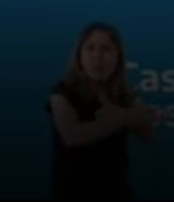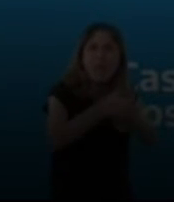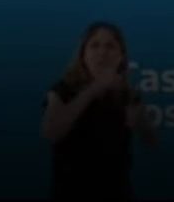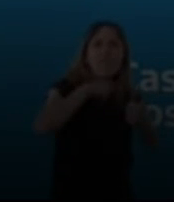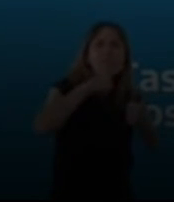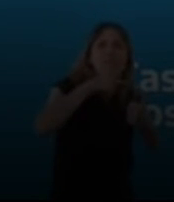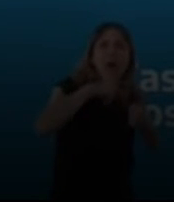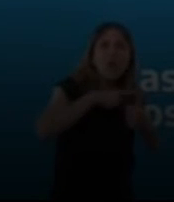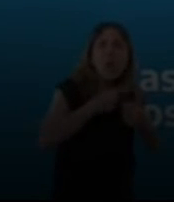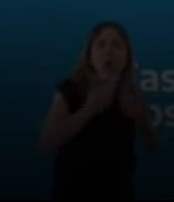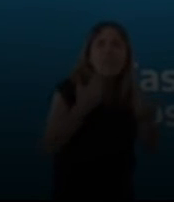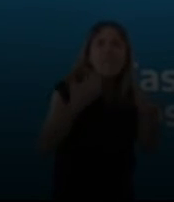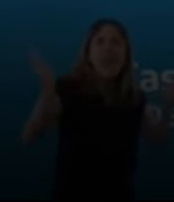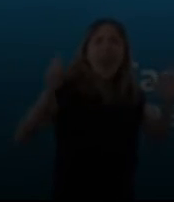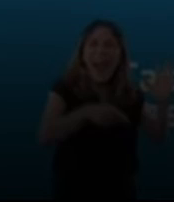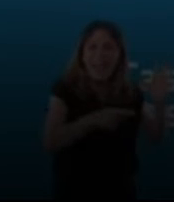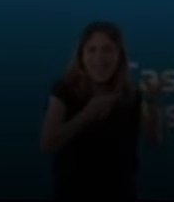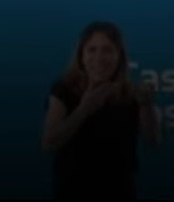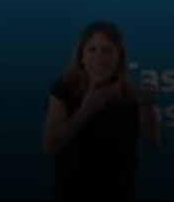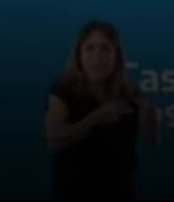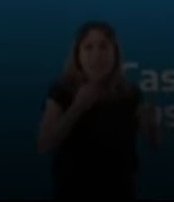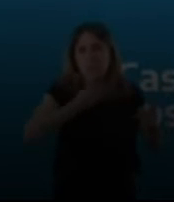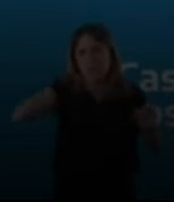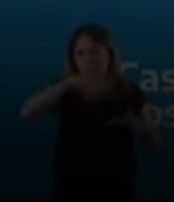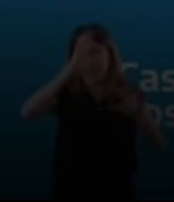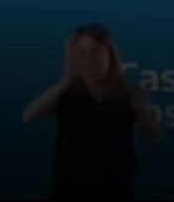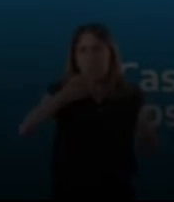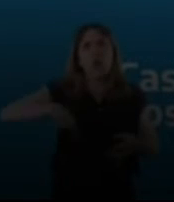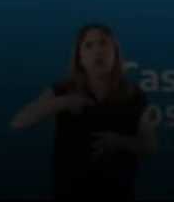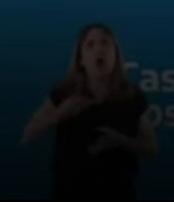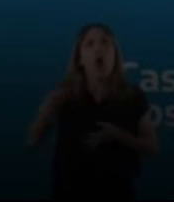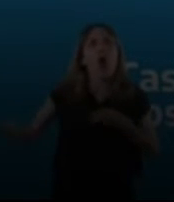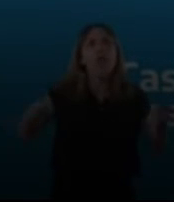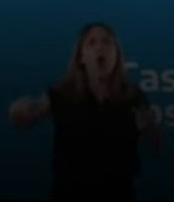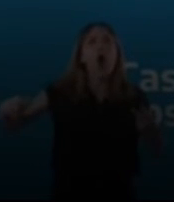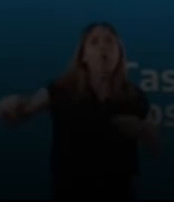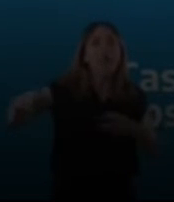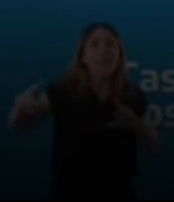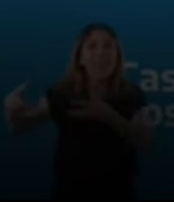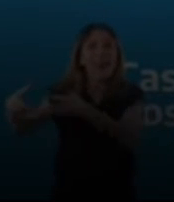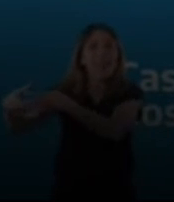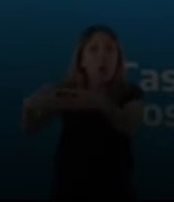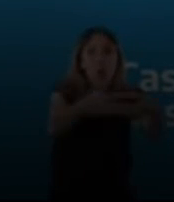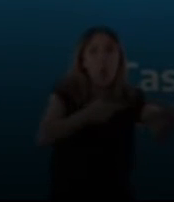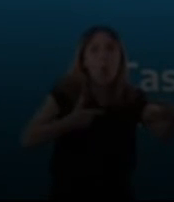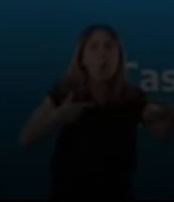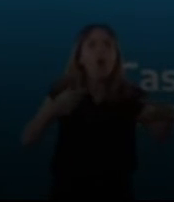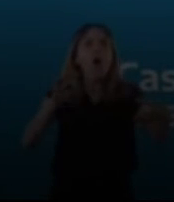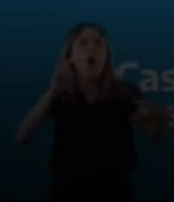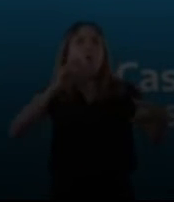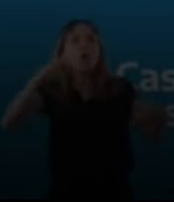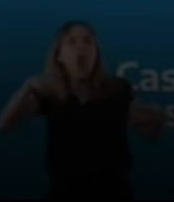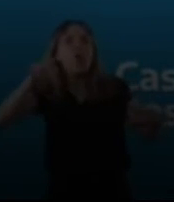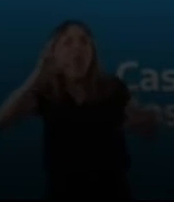existen muchísimos y que ustedes saben que muchos de nosotros compramos a las diferentes cooperativas, a la unión de trabajadores,